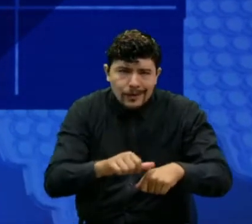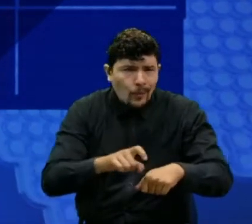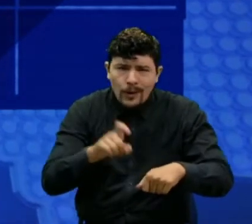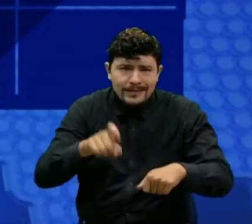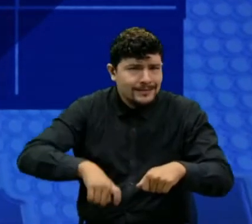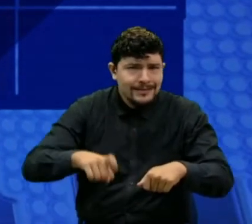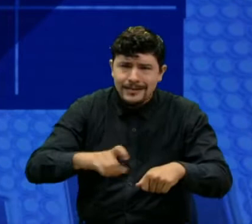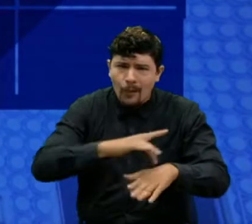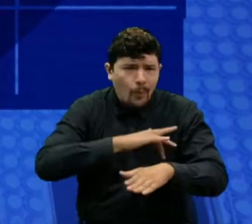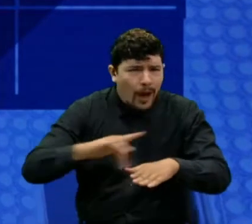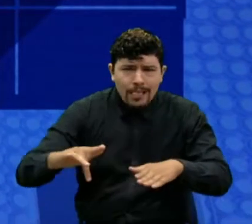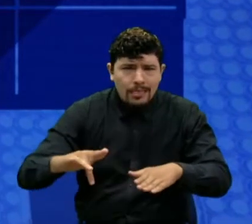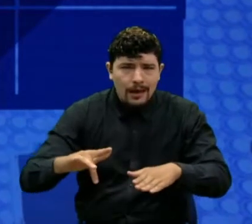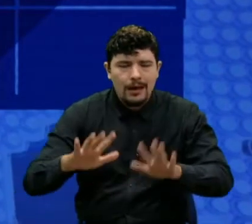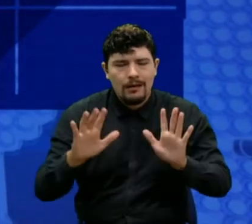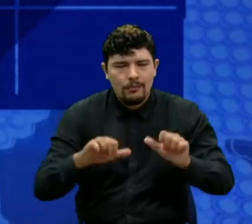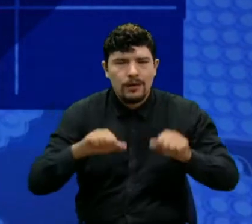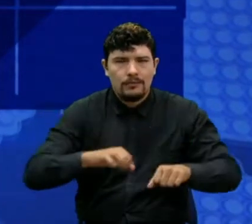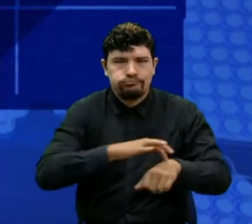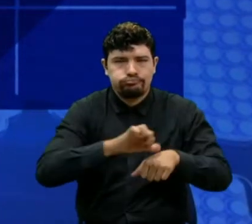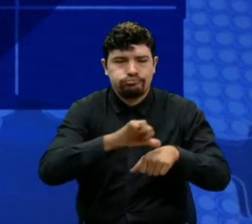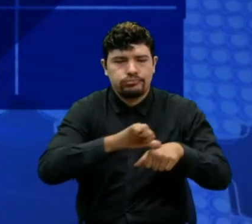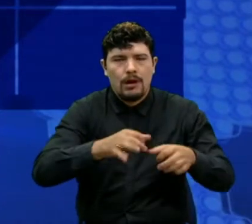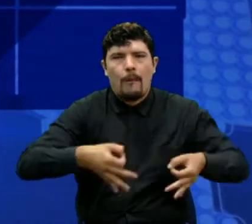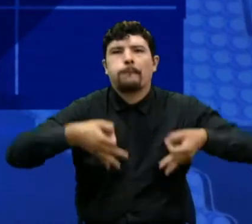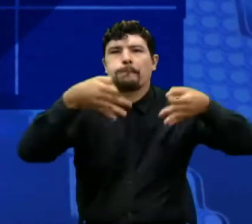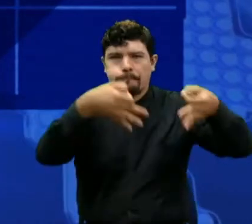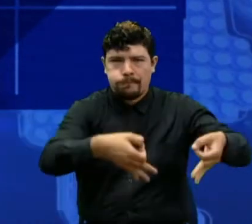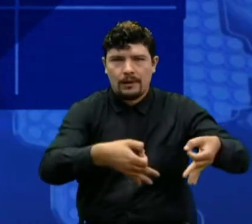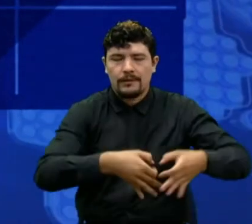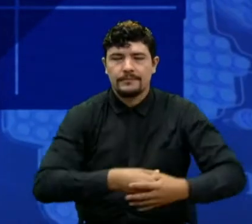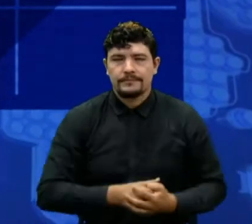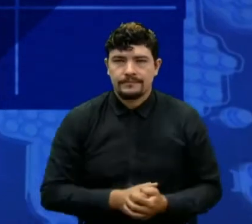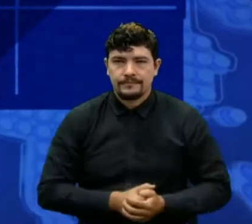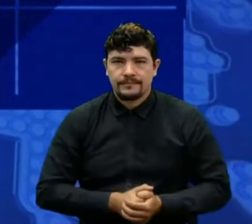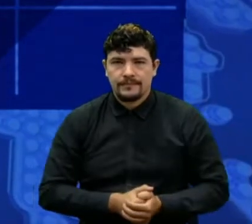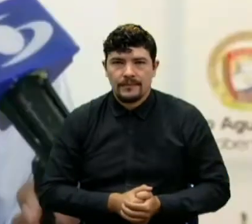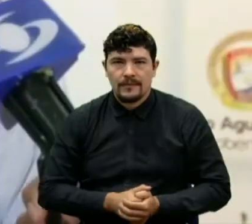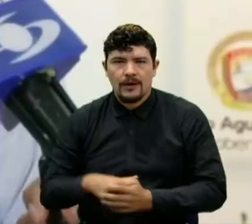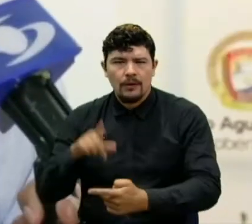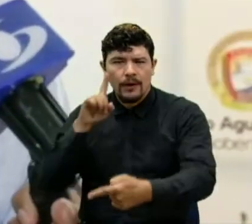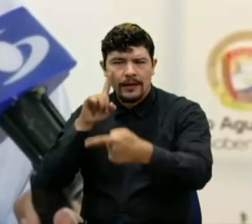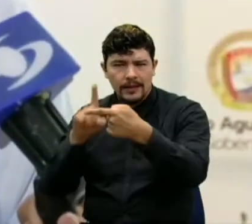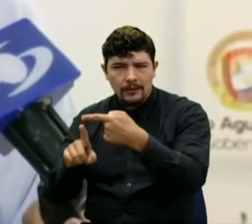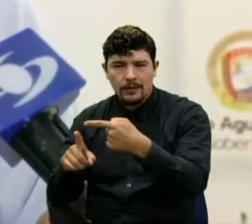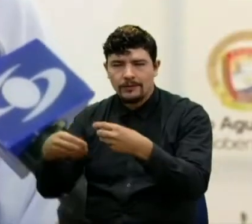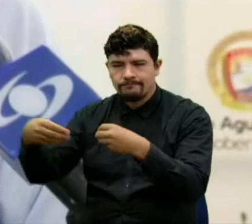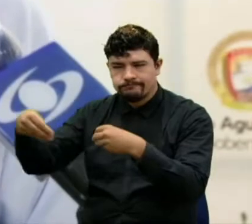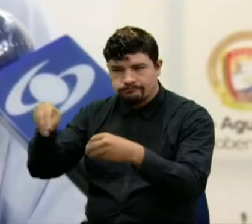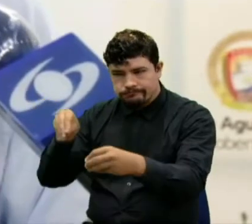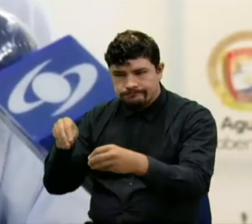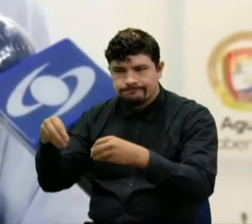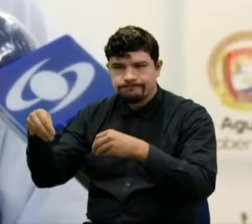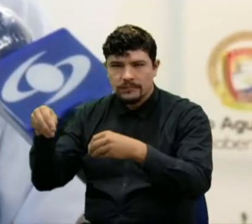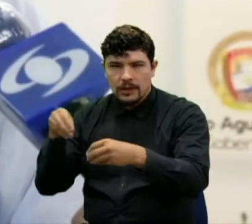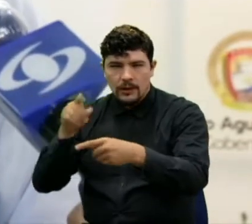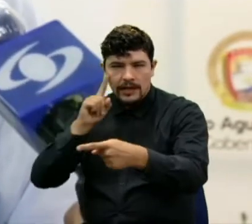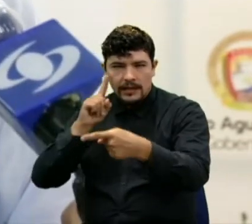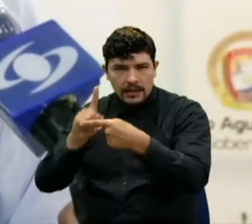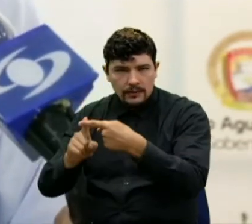urgentes y cirugías estéticas esto para hacer un poco más flexibles para seguir trabajando en la tarea